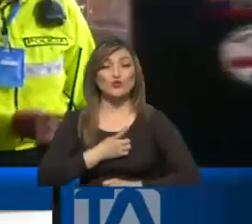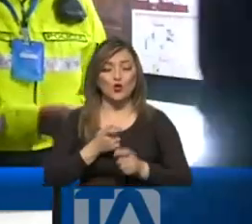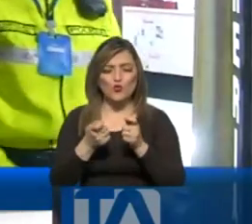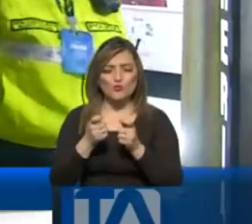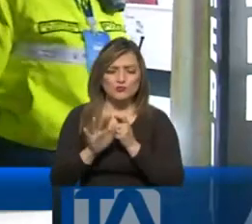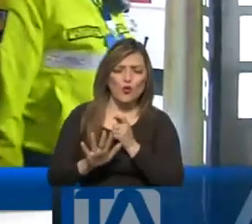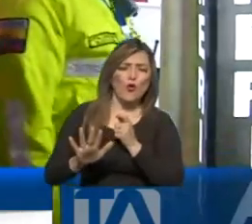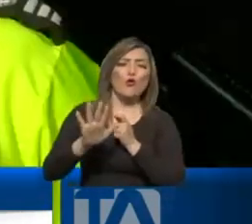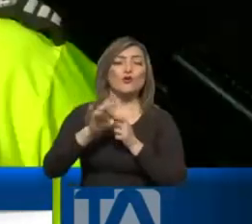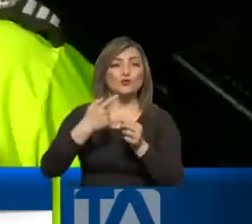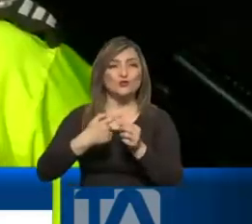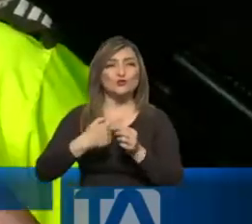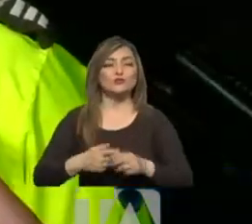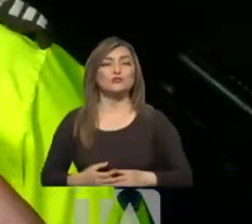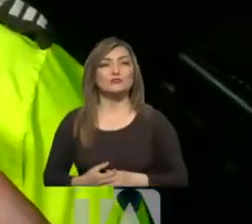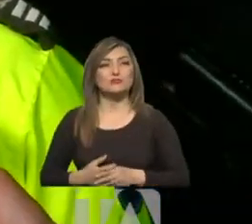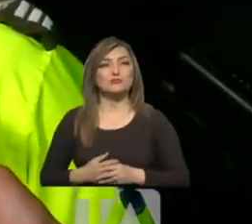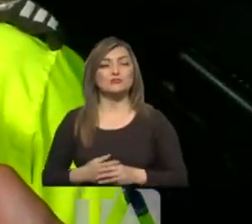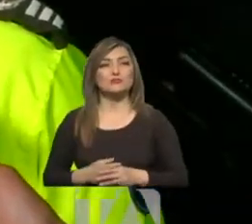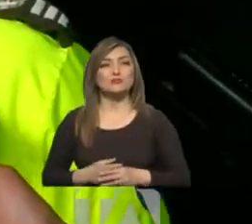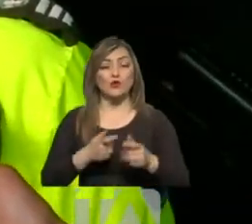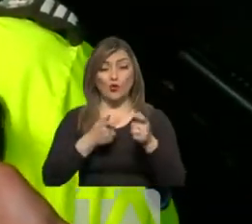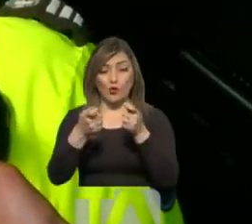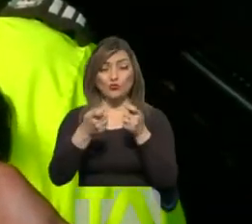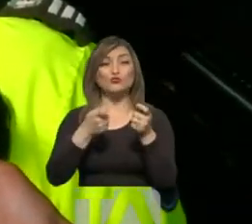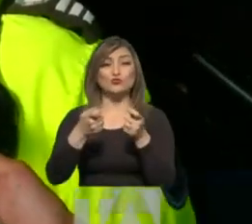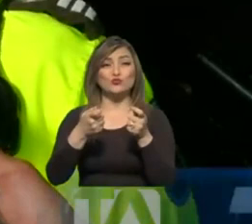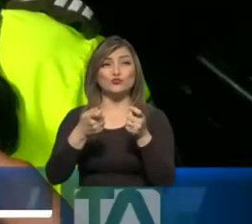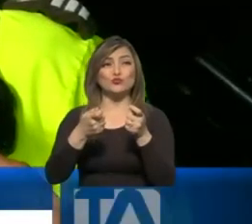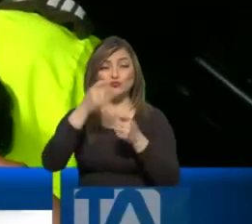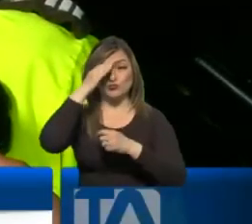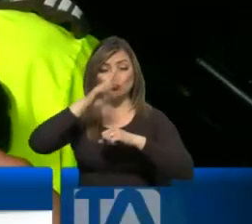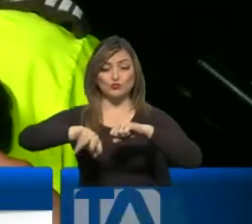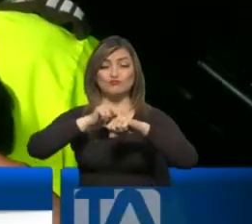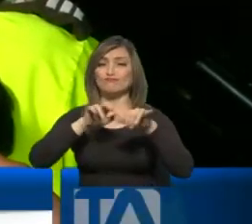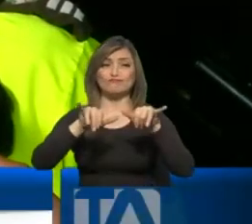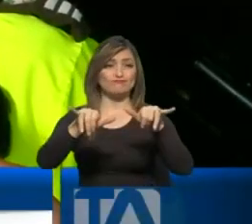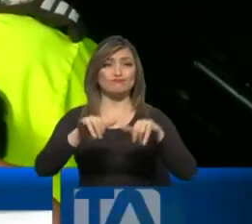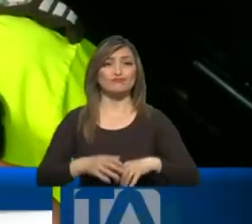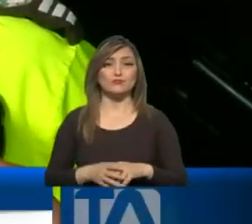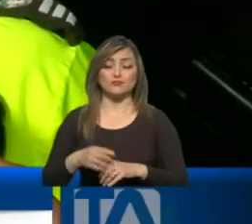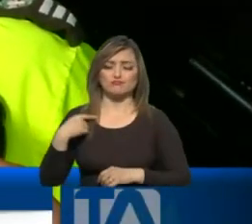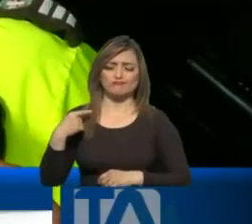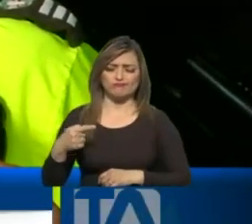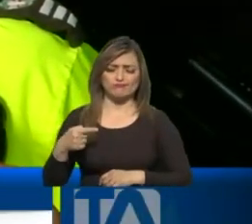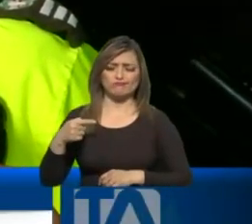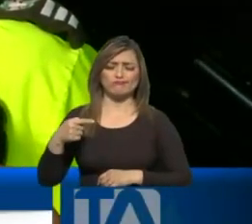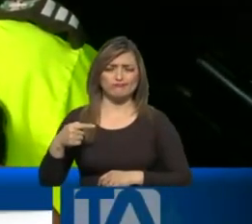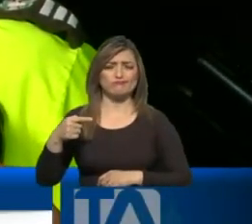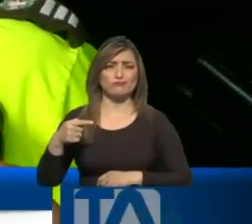en toda la ciudad. Los controles por parte de Policía Nacional va a seguir. Todos los días